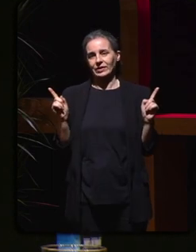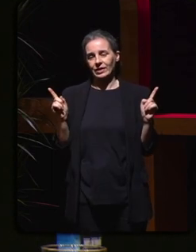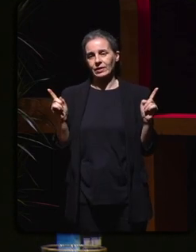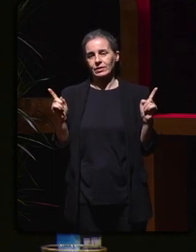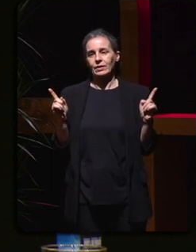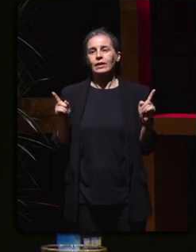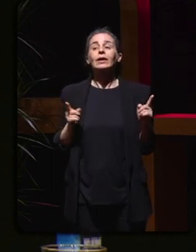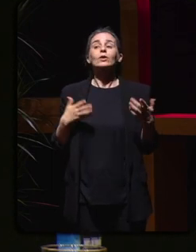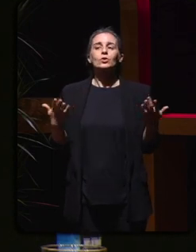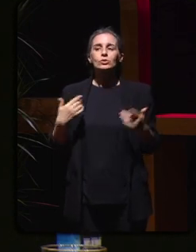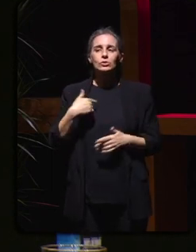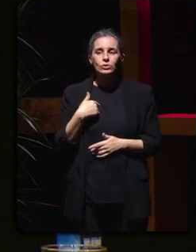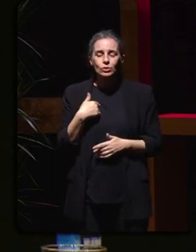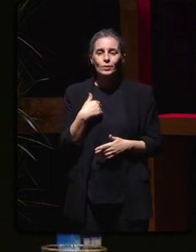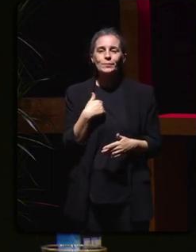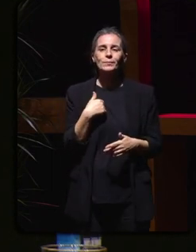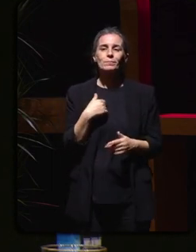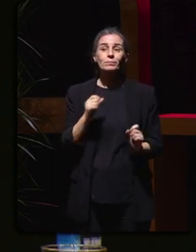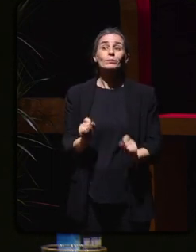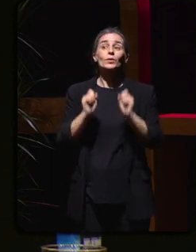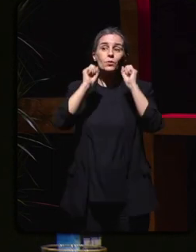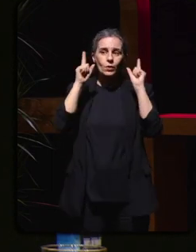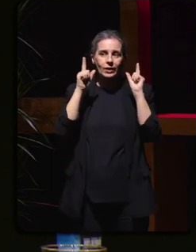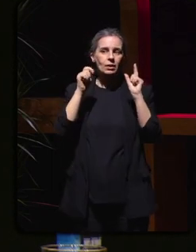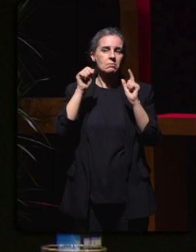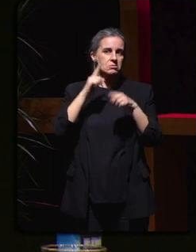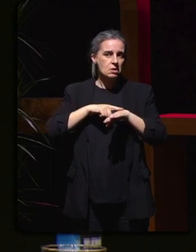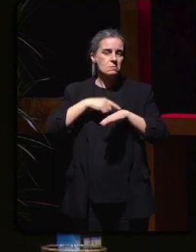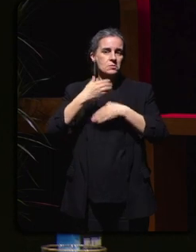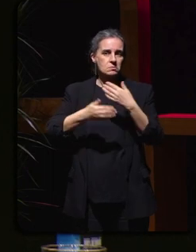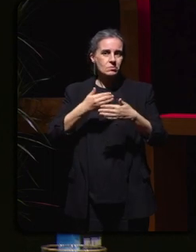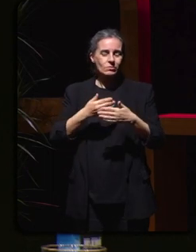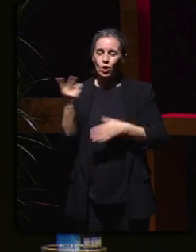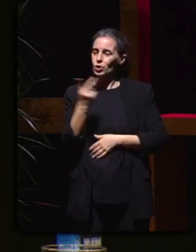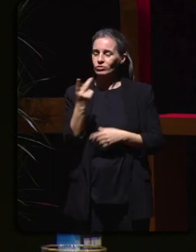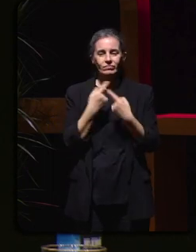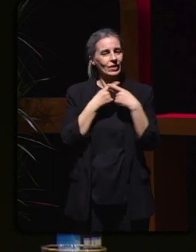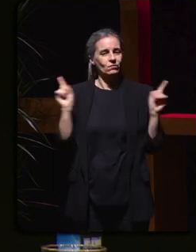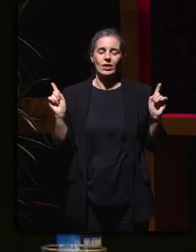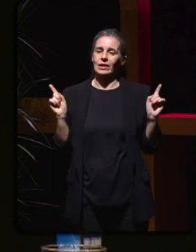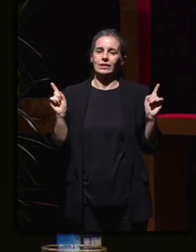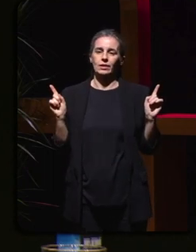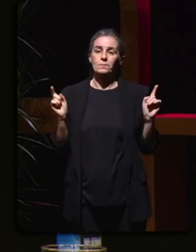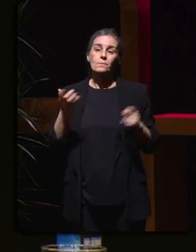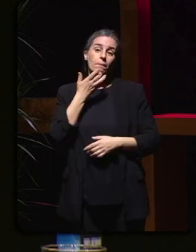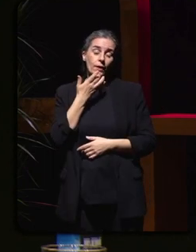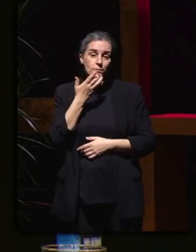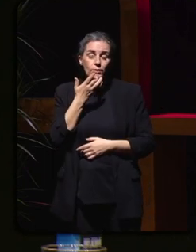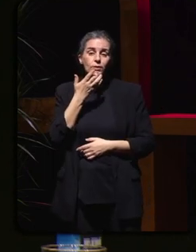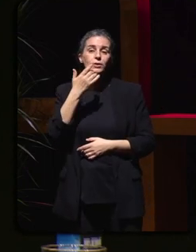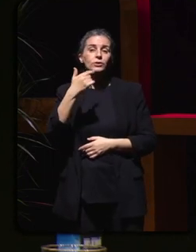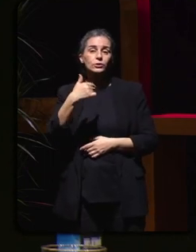a lo mismo así que yo me he dado cuenta con el paso del tiempo de que no son lo mismo y de que por ejemplo yo